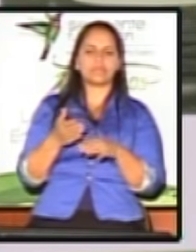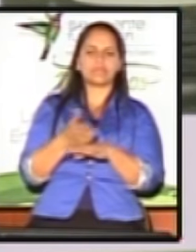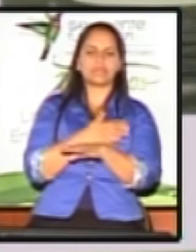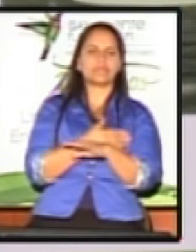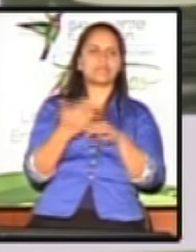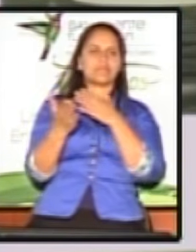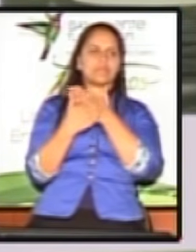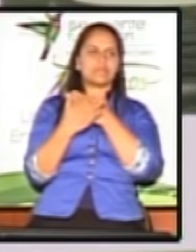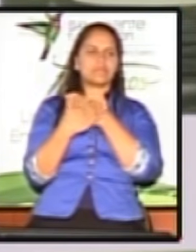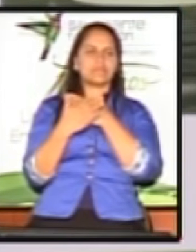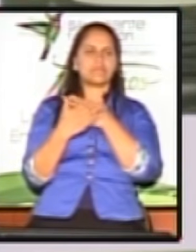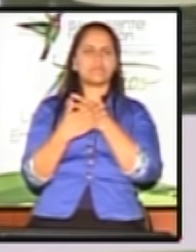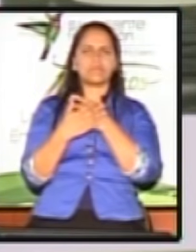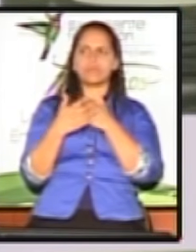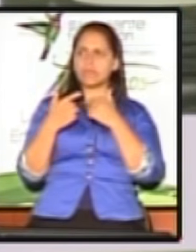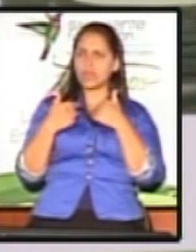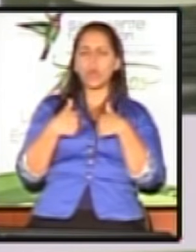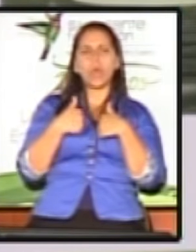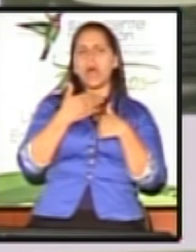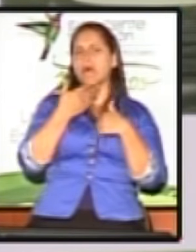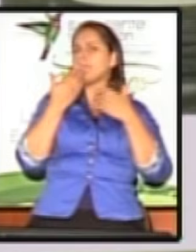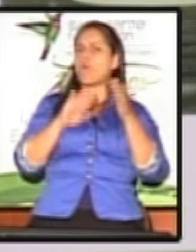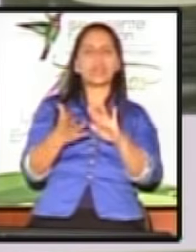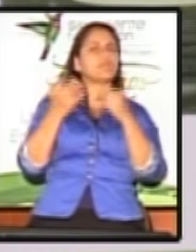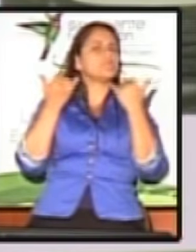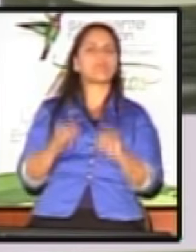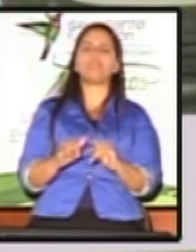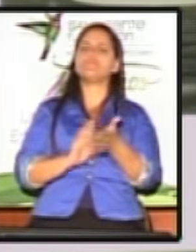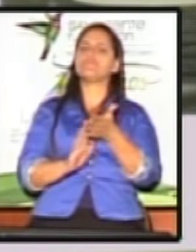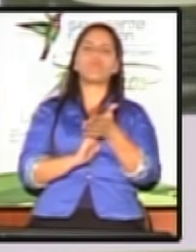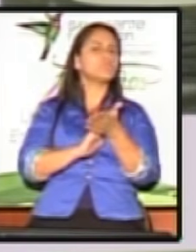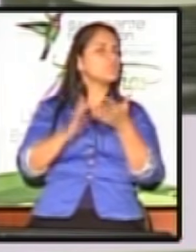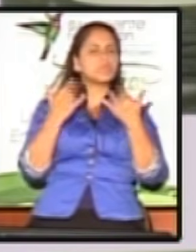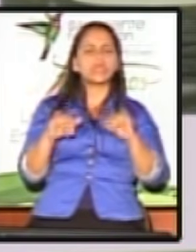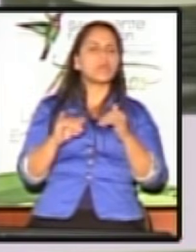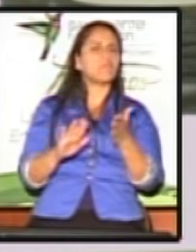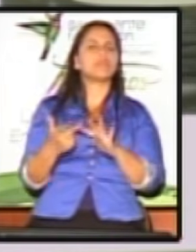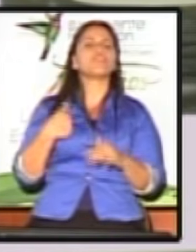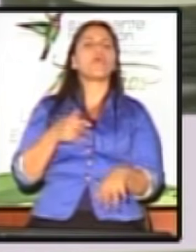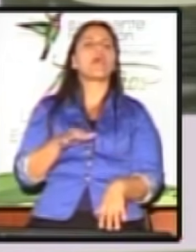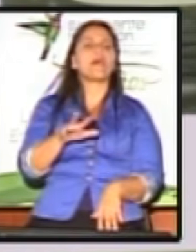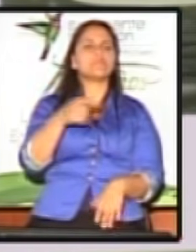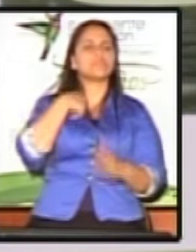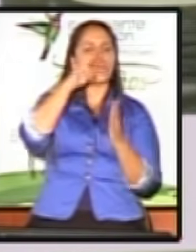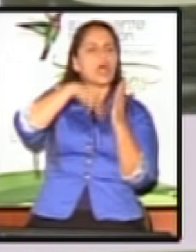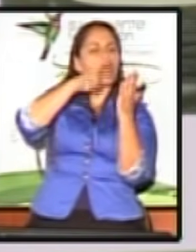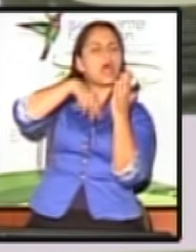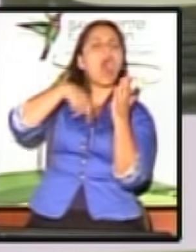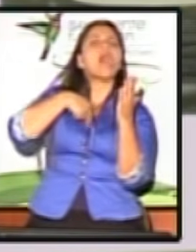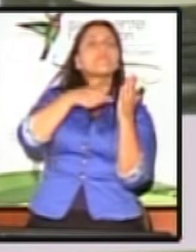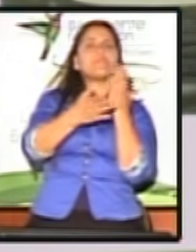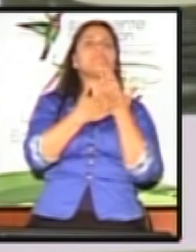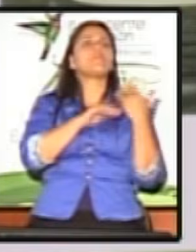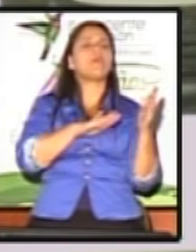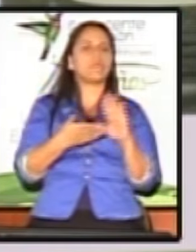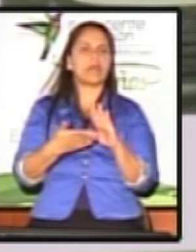la consulta inicial diciendo, yo me quiero morir ya, porque tengo un cáncer, y yo leí que mata a la mayoría.